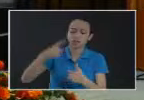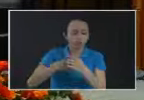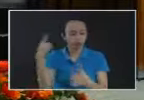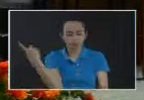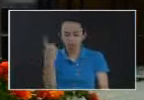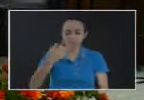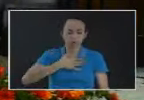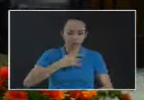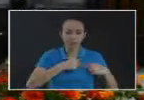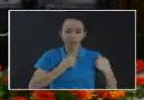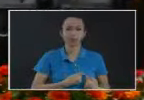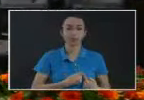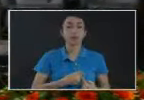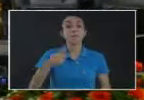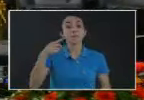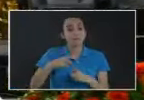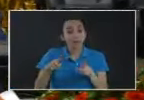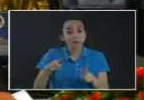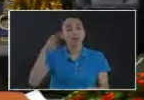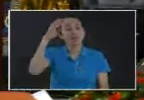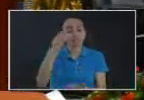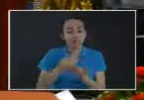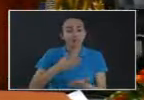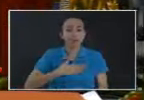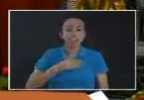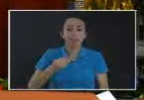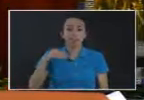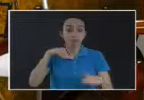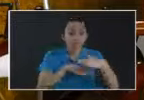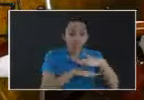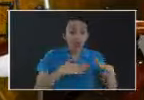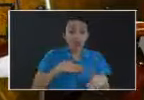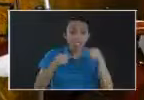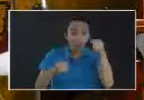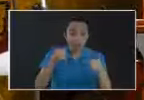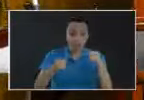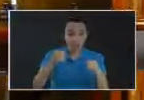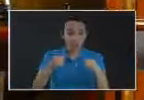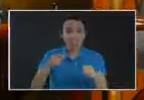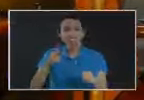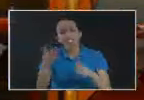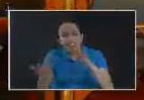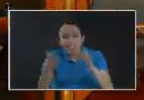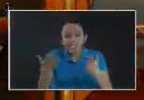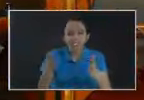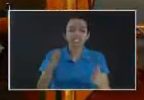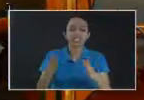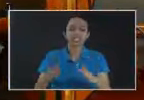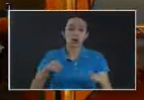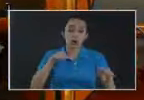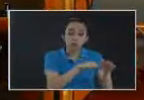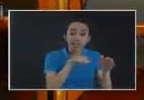corazón. Pero créeme que entro a mi vehículo y a veces pues los parqueos